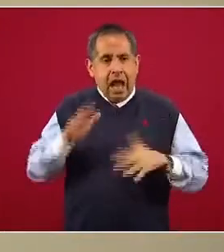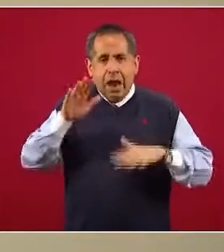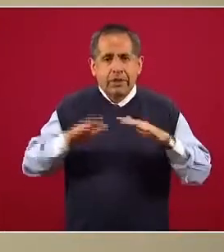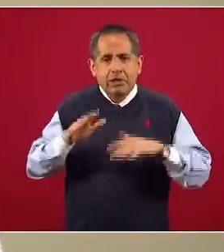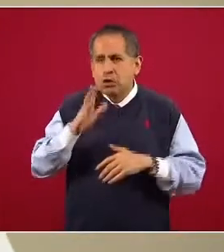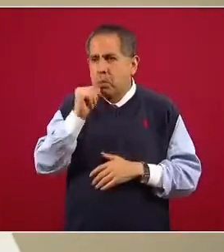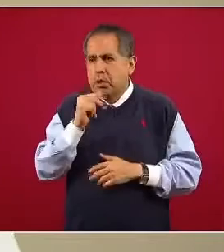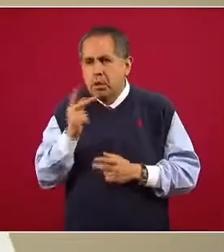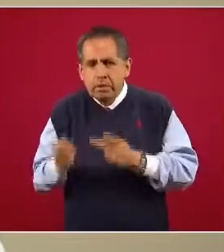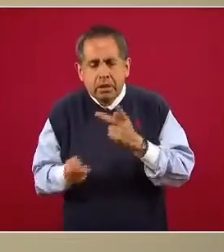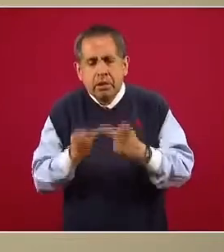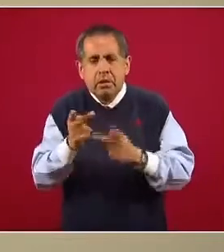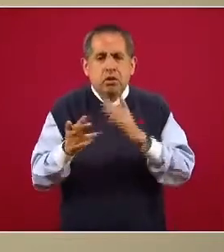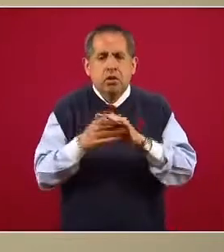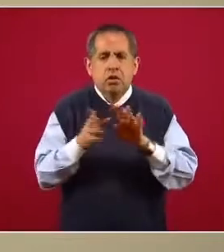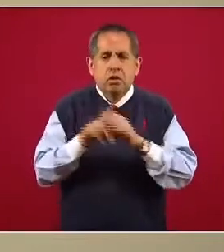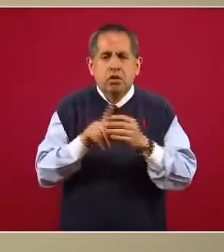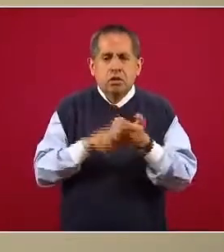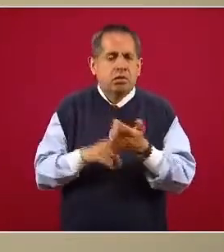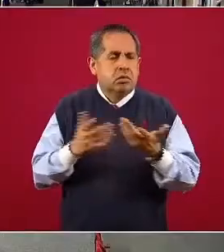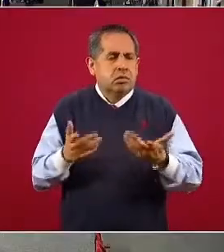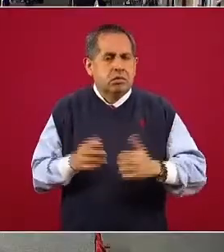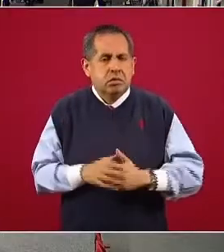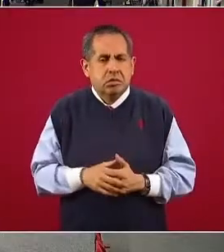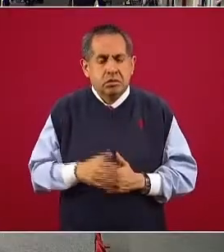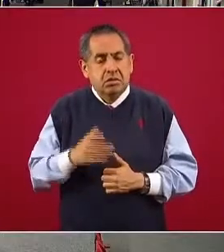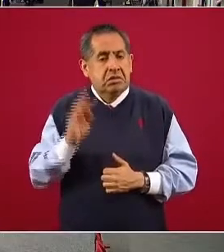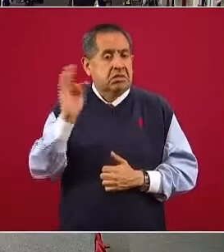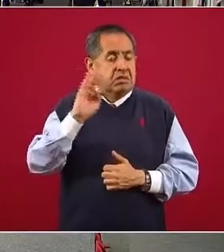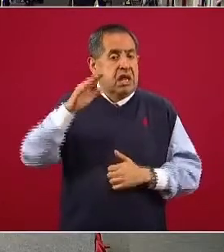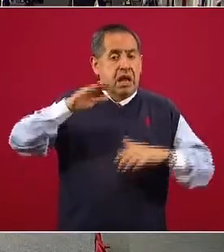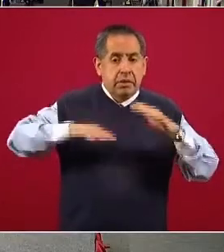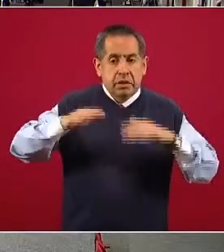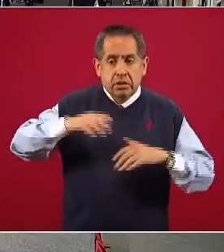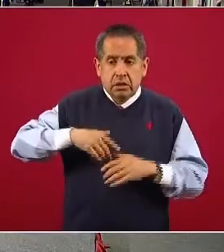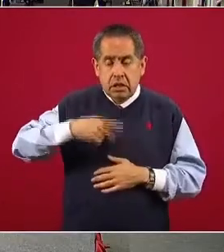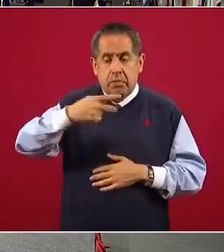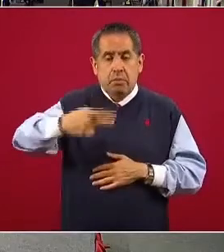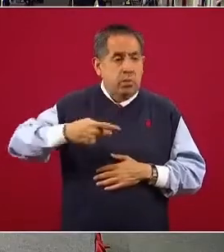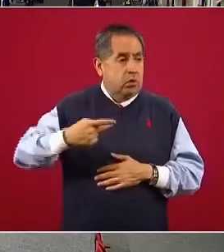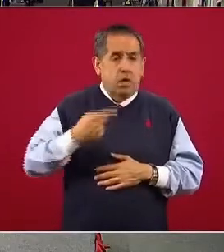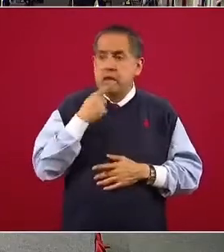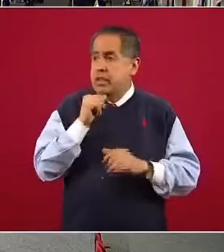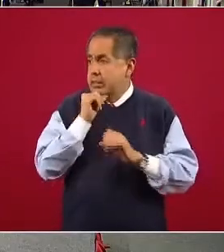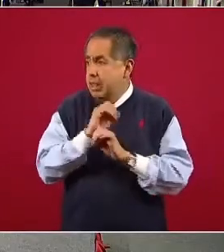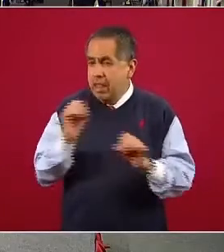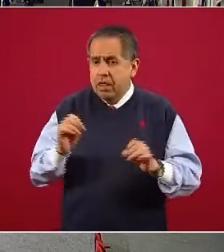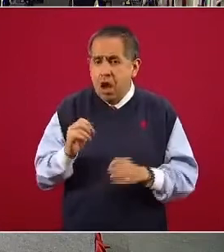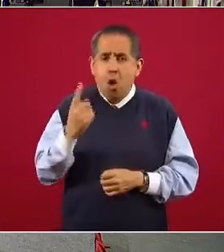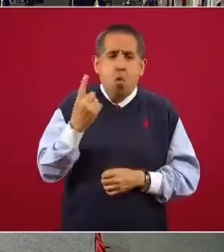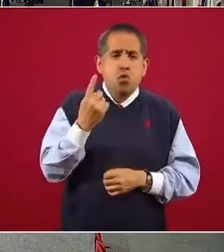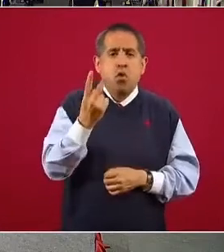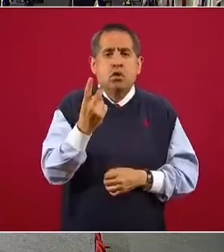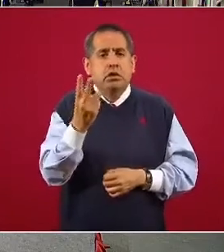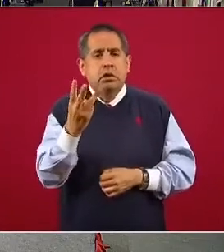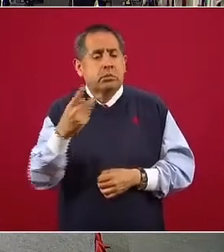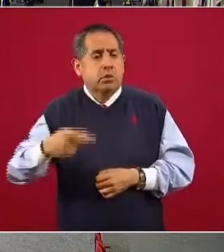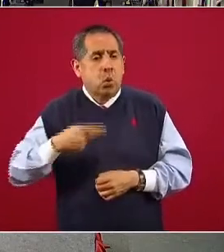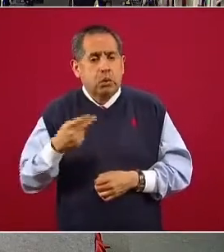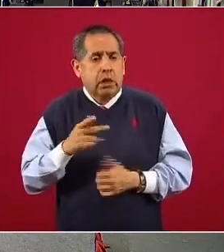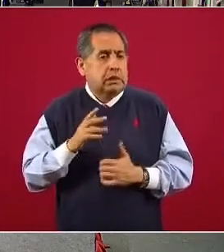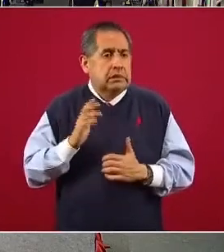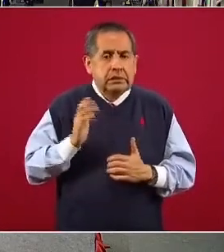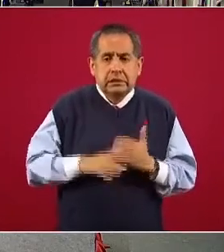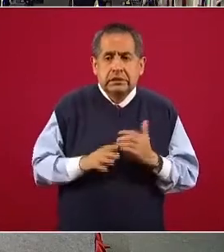no nos da oportunidad de hacer nuestras preguntas. Ha habido ocasiones en que no hay preguntas, en que se pregunta 1, 2 o 3 y